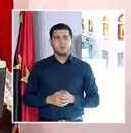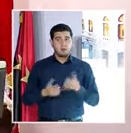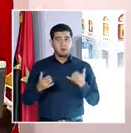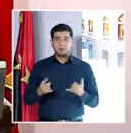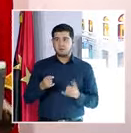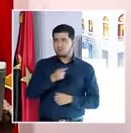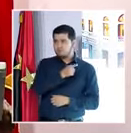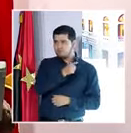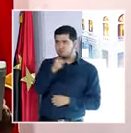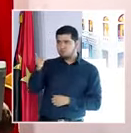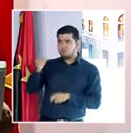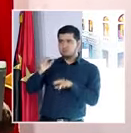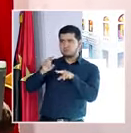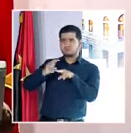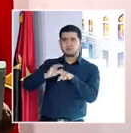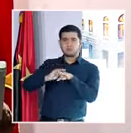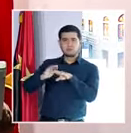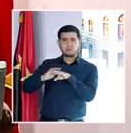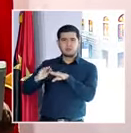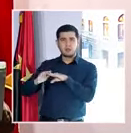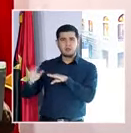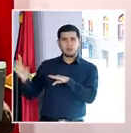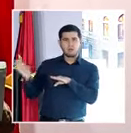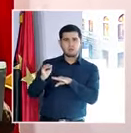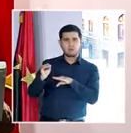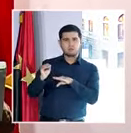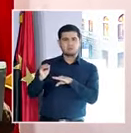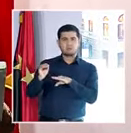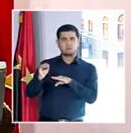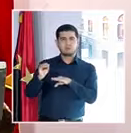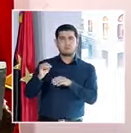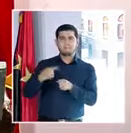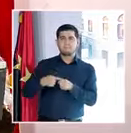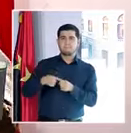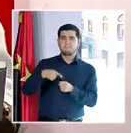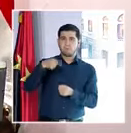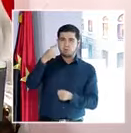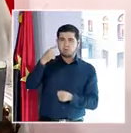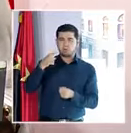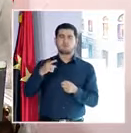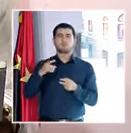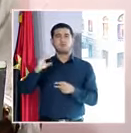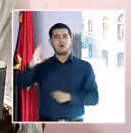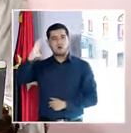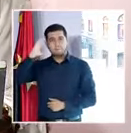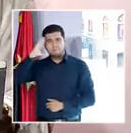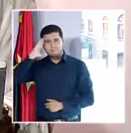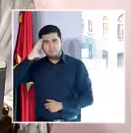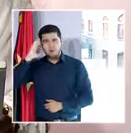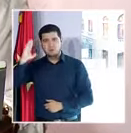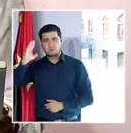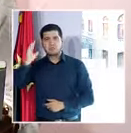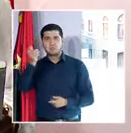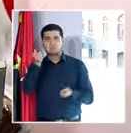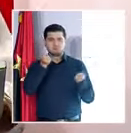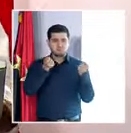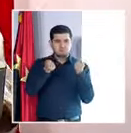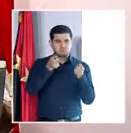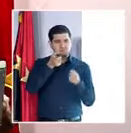noche de hoy, al sector político, a las fuerzas militares y de policía, a los órganos de